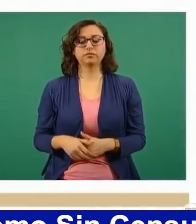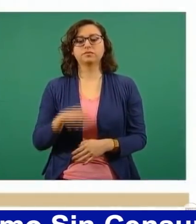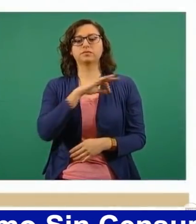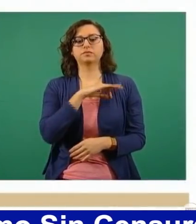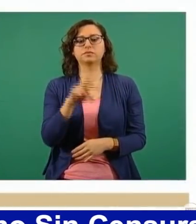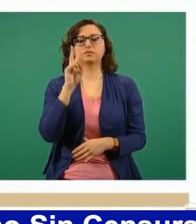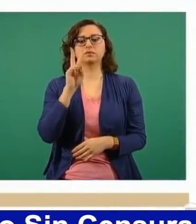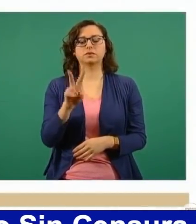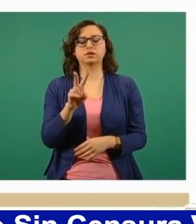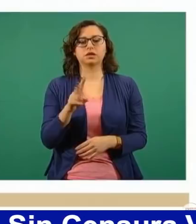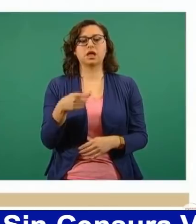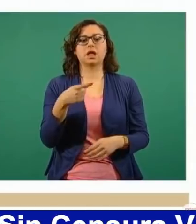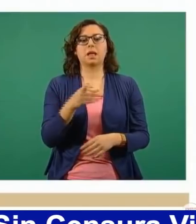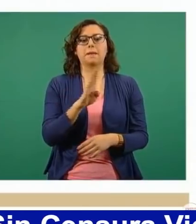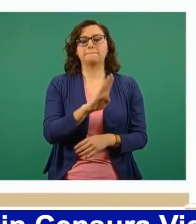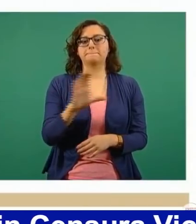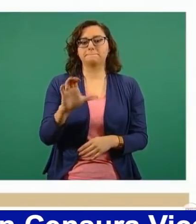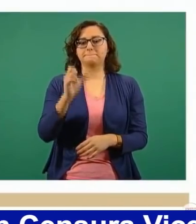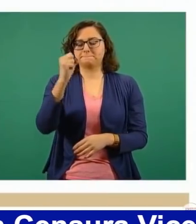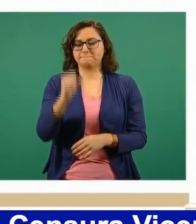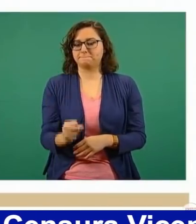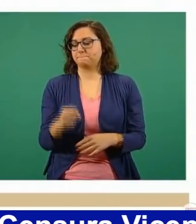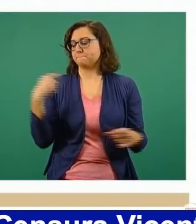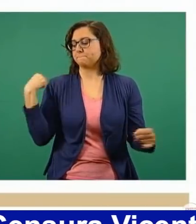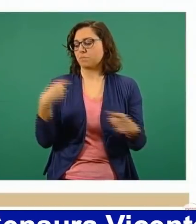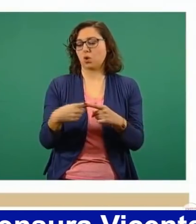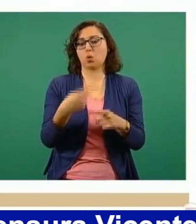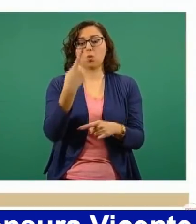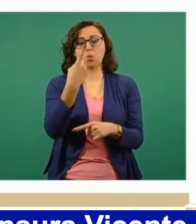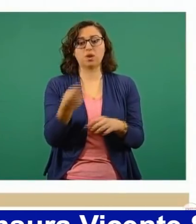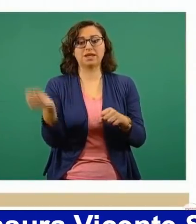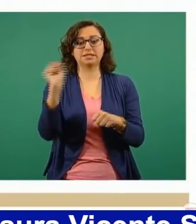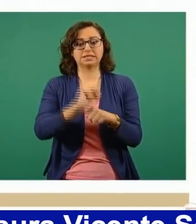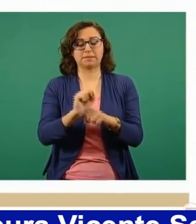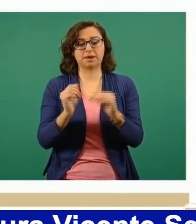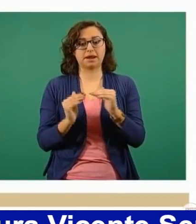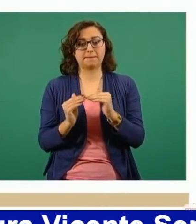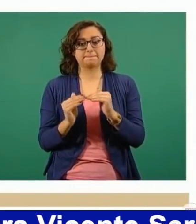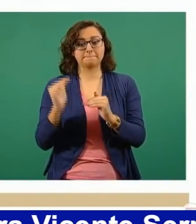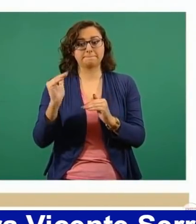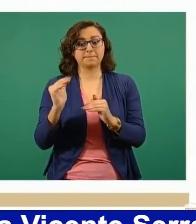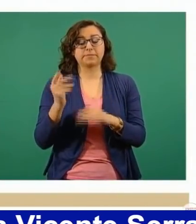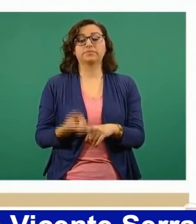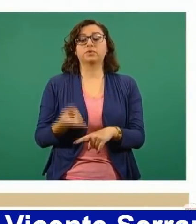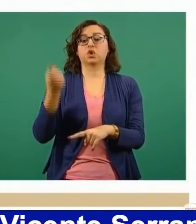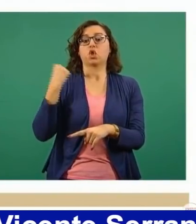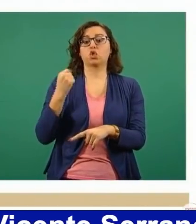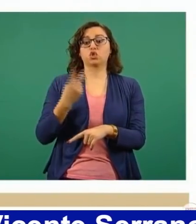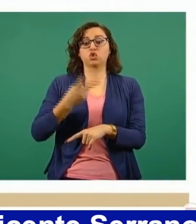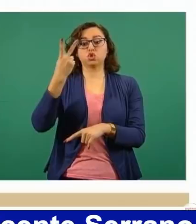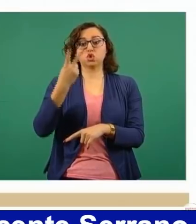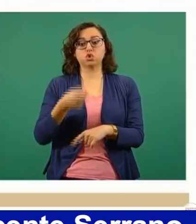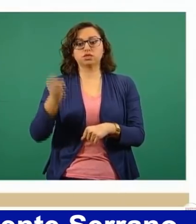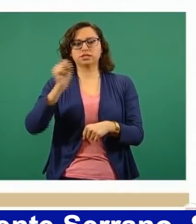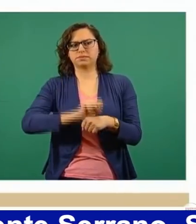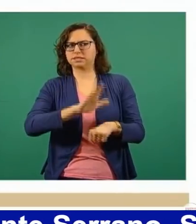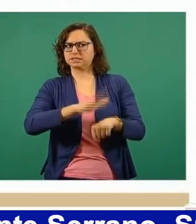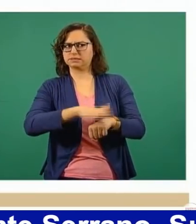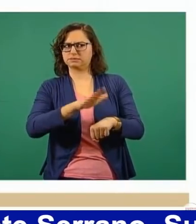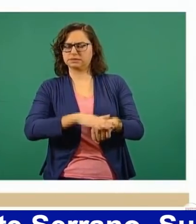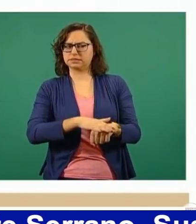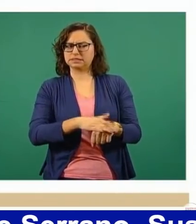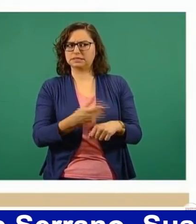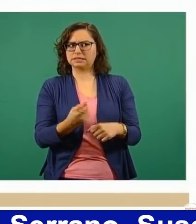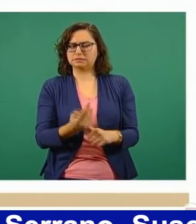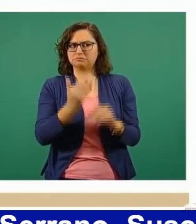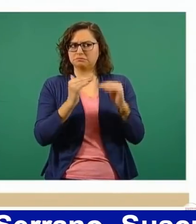1 semana en este ascenso. Habíamos alertado hace 2 semanas precisamente del ascenso, bajó,